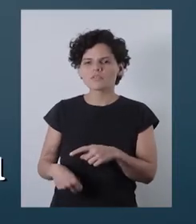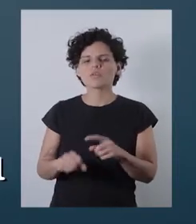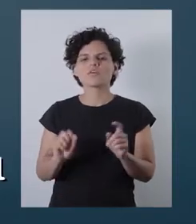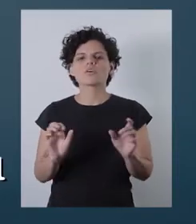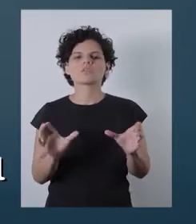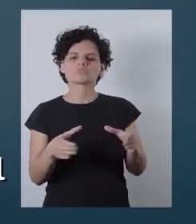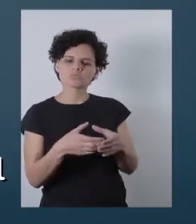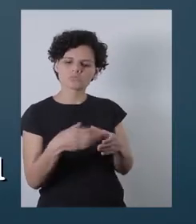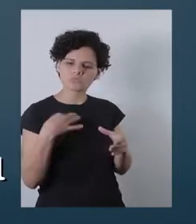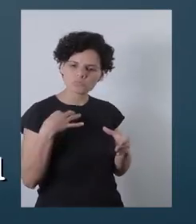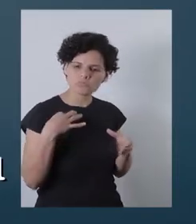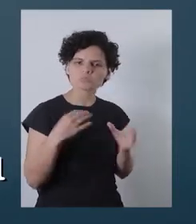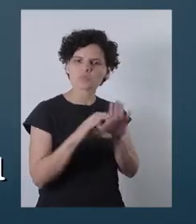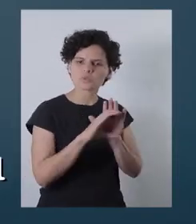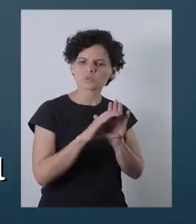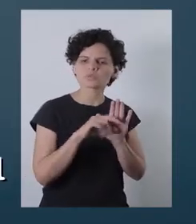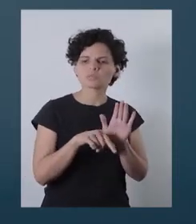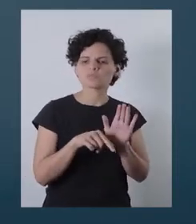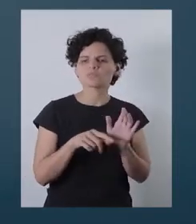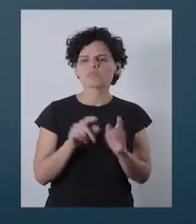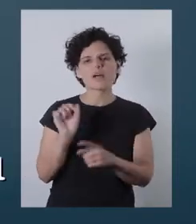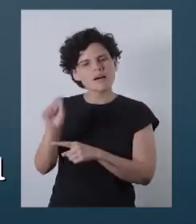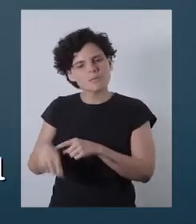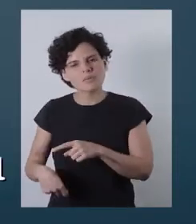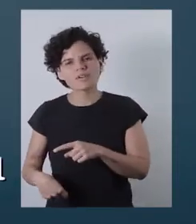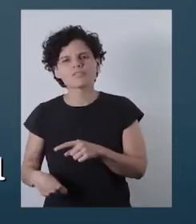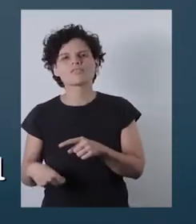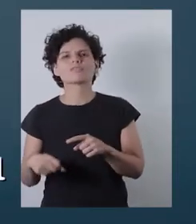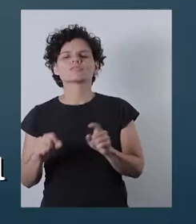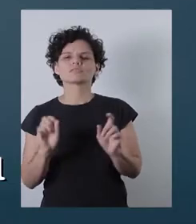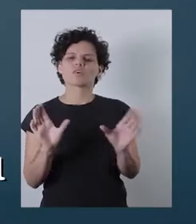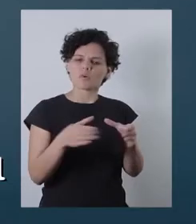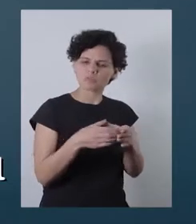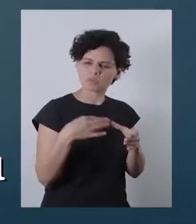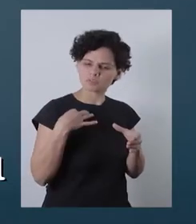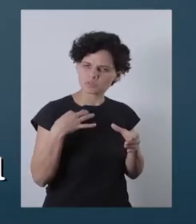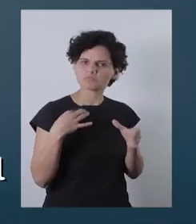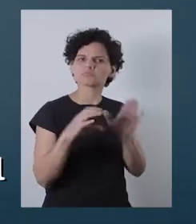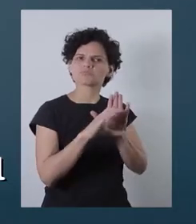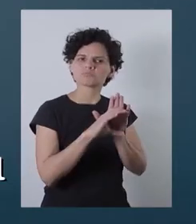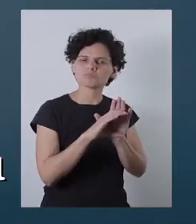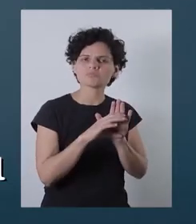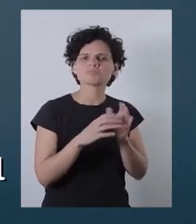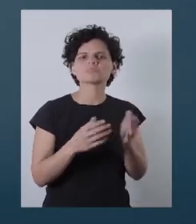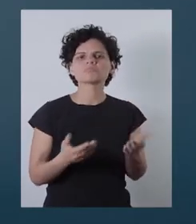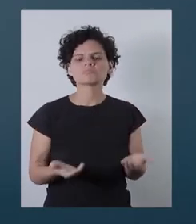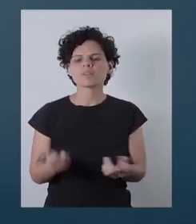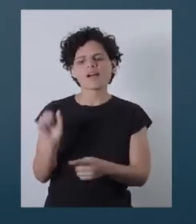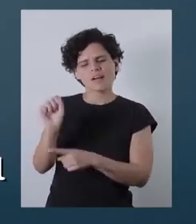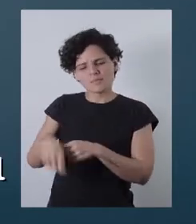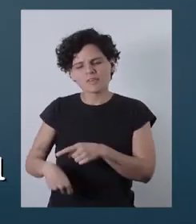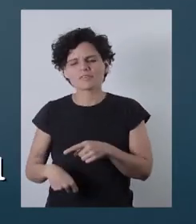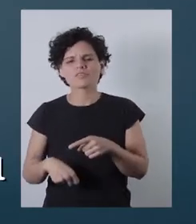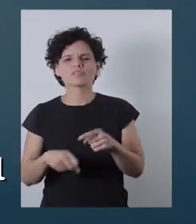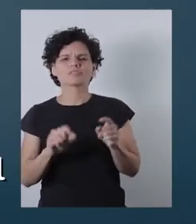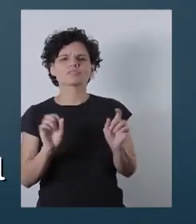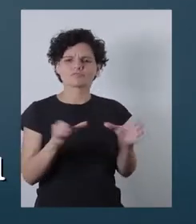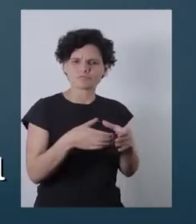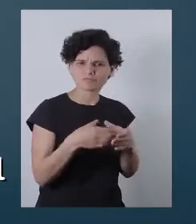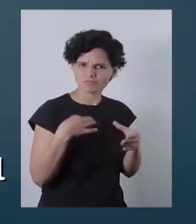Apruebo convención constitucional. Apruebo convención constitucional.